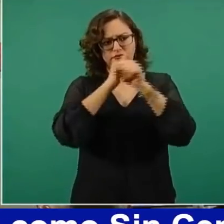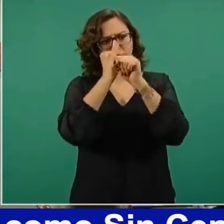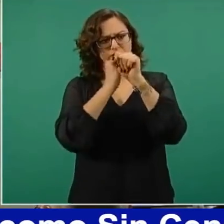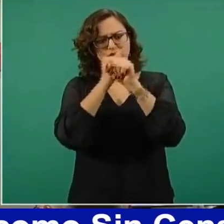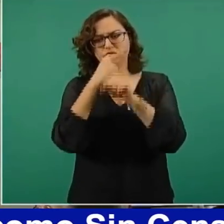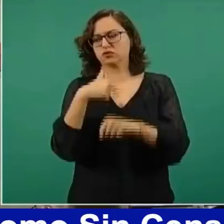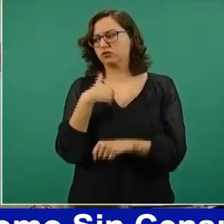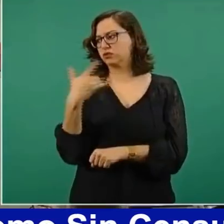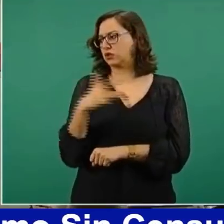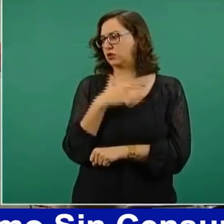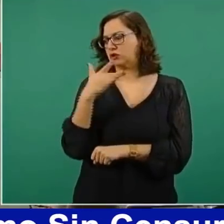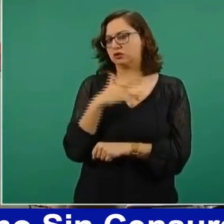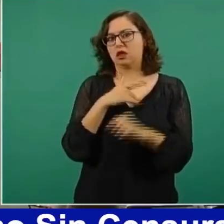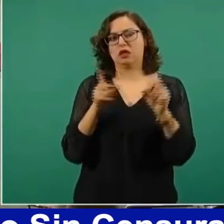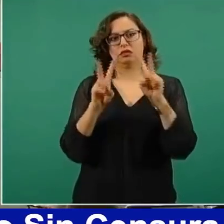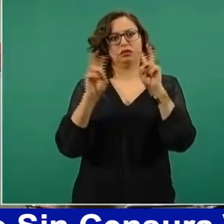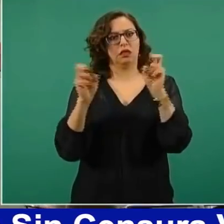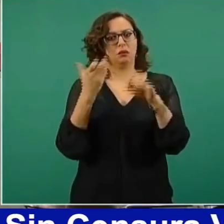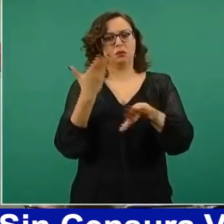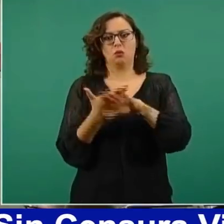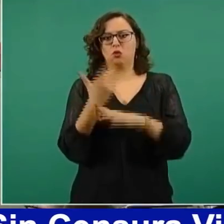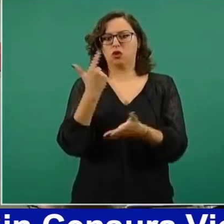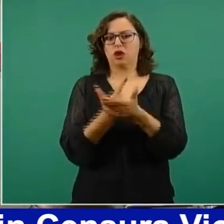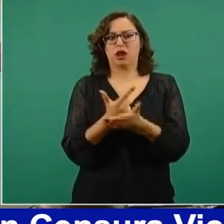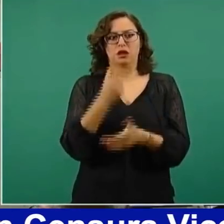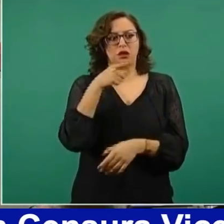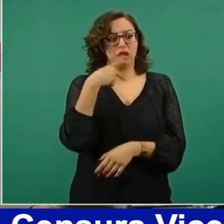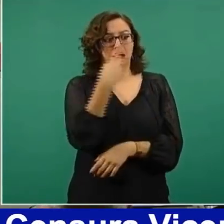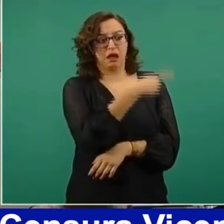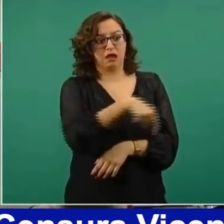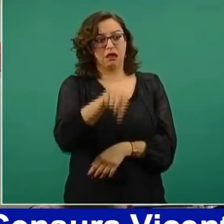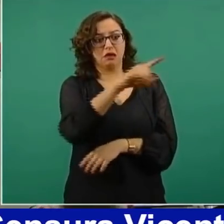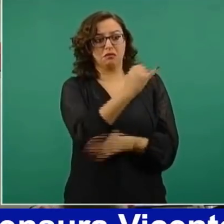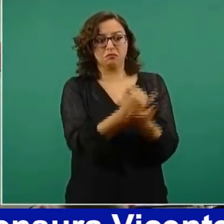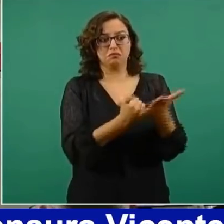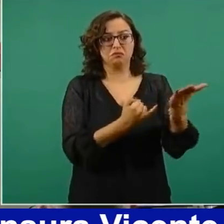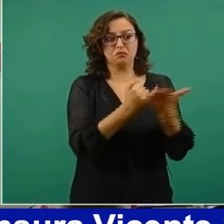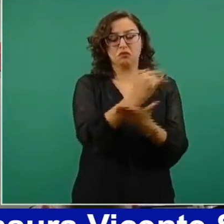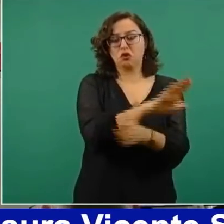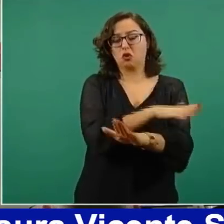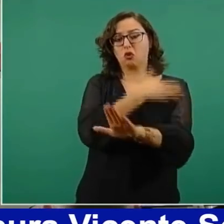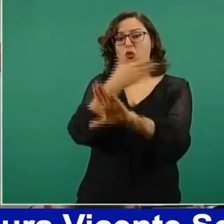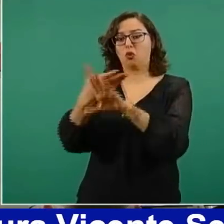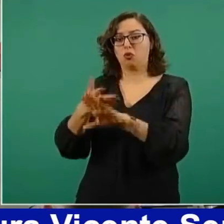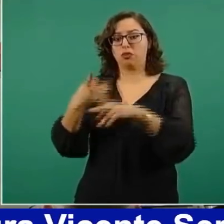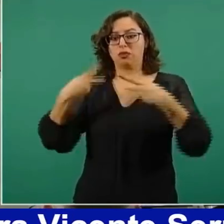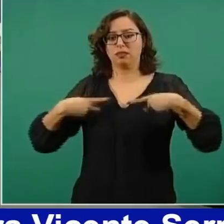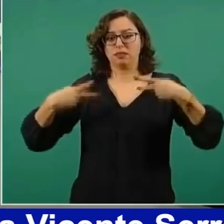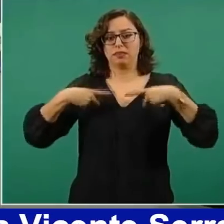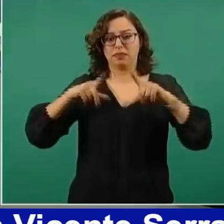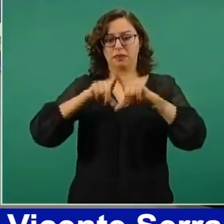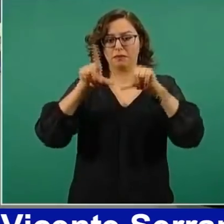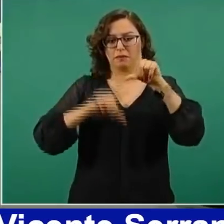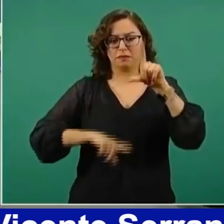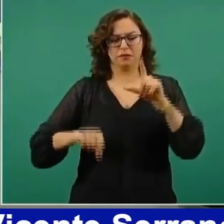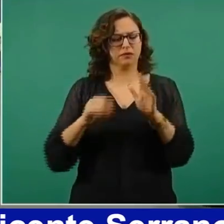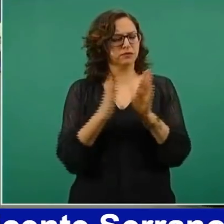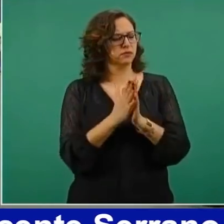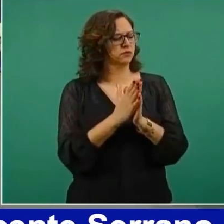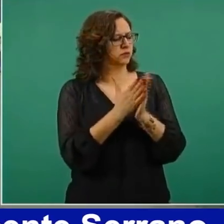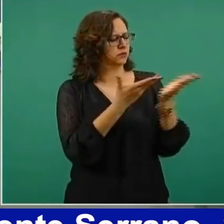grave, porque es contra la salud de los mexicanos. A ver, doctor, ¿qué? Por favor.